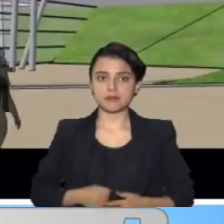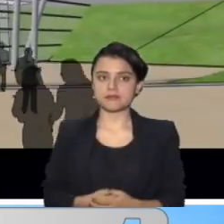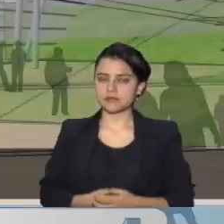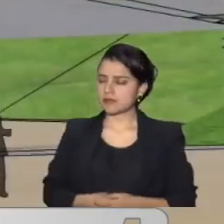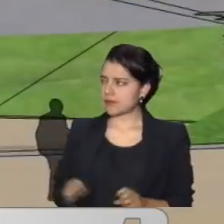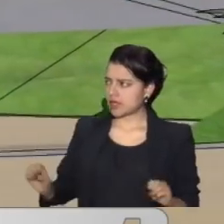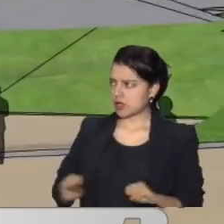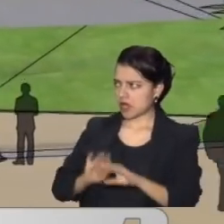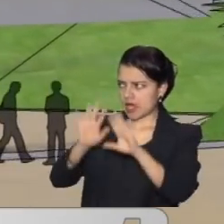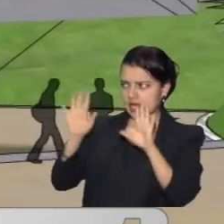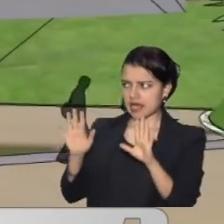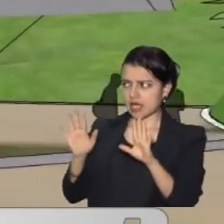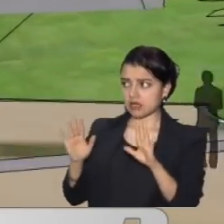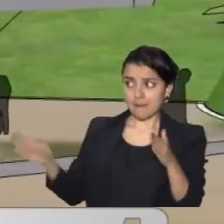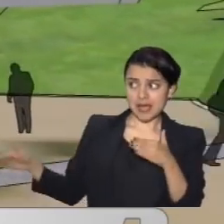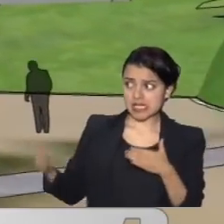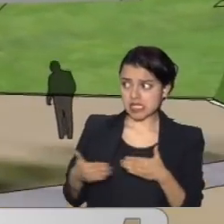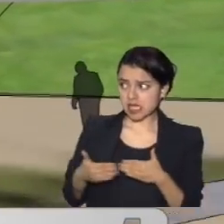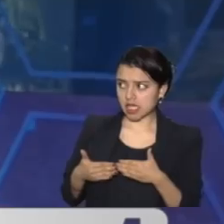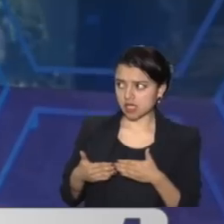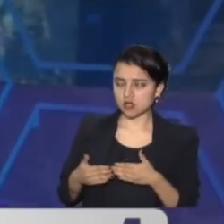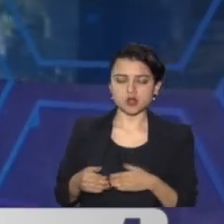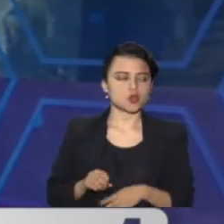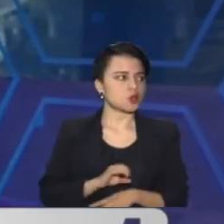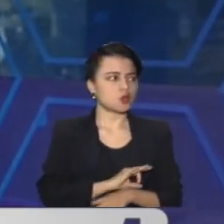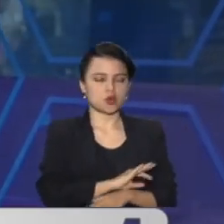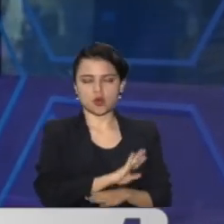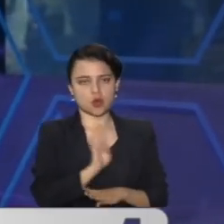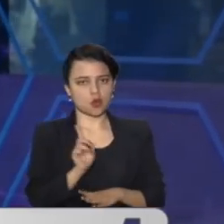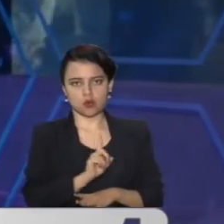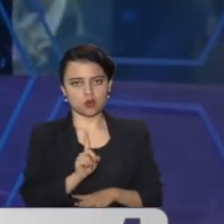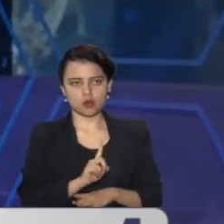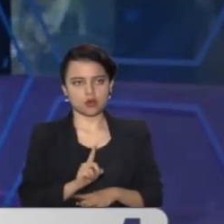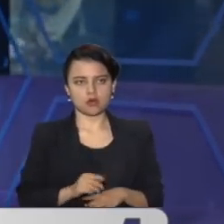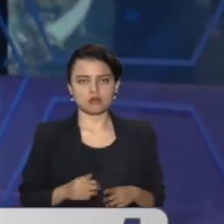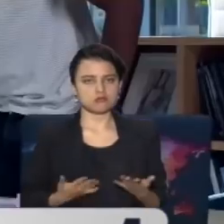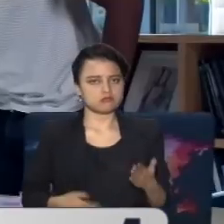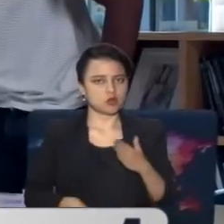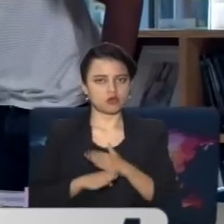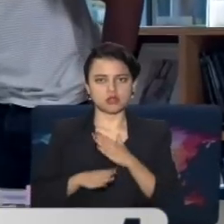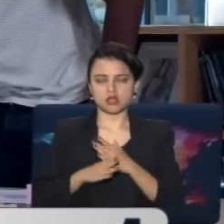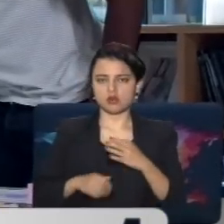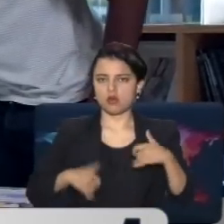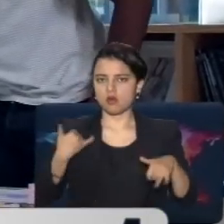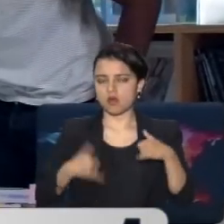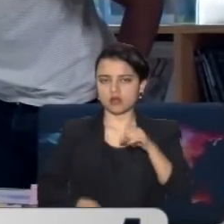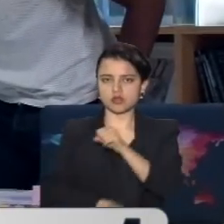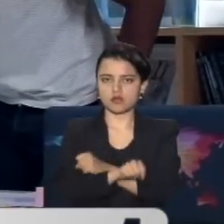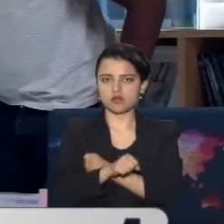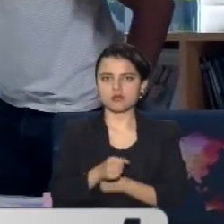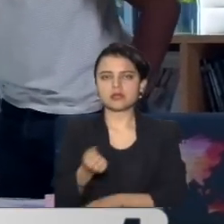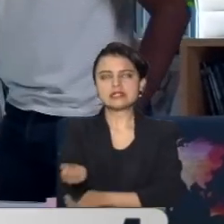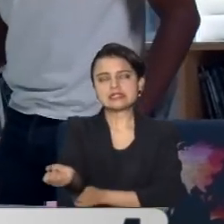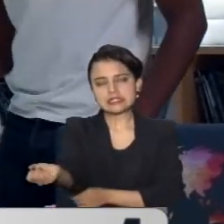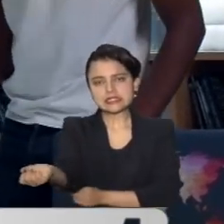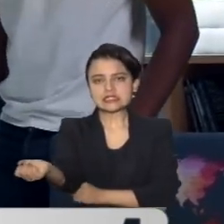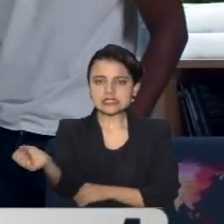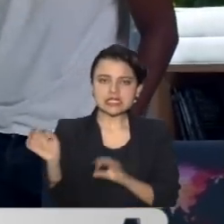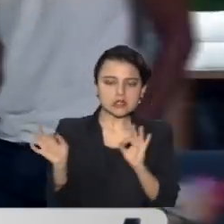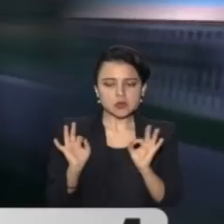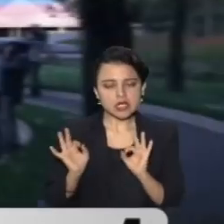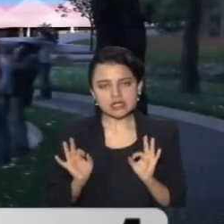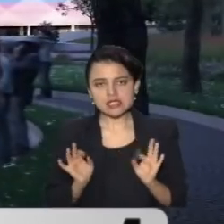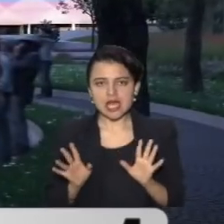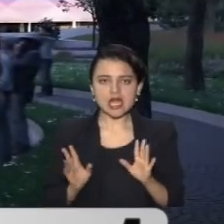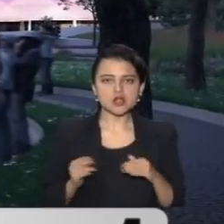mientras se ejecute ese proyecto, nunca va a cerrar. No, el fútbol nunca va a parar, los hinchas, digamos que tendremos que acomodarnos un poco mientras